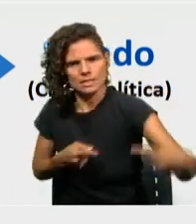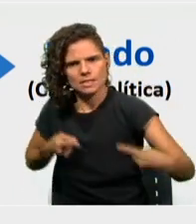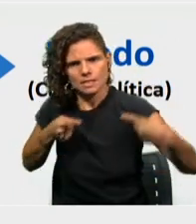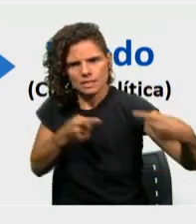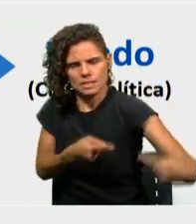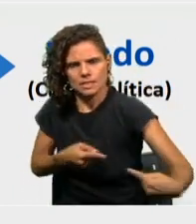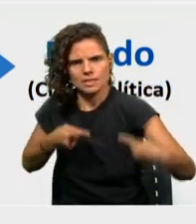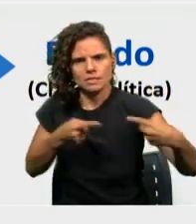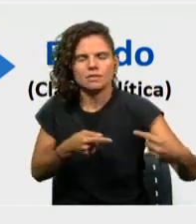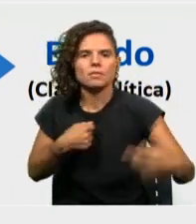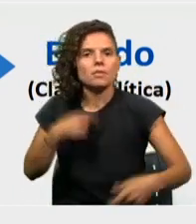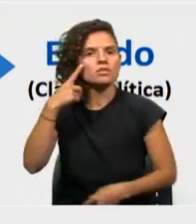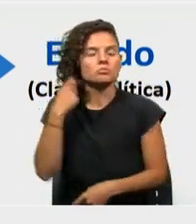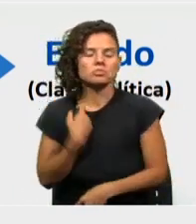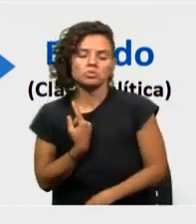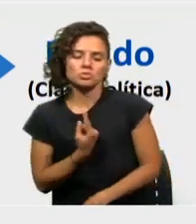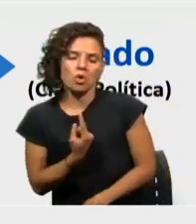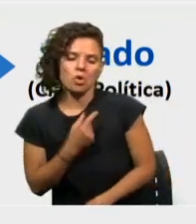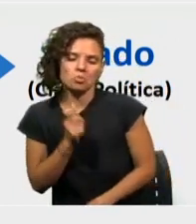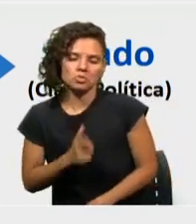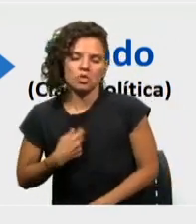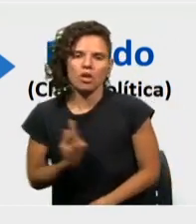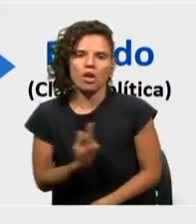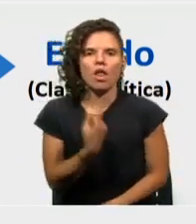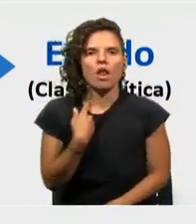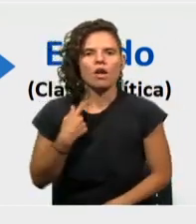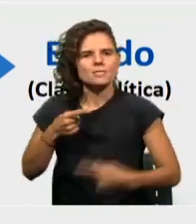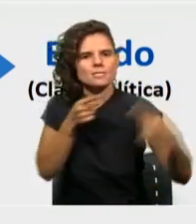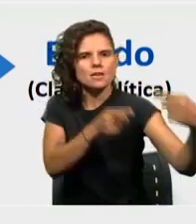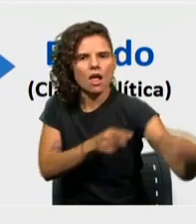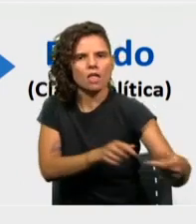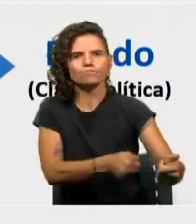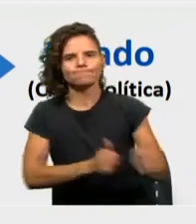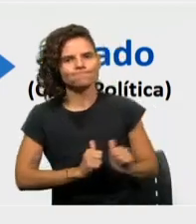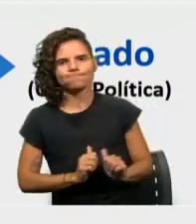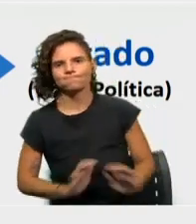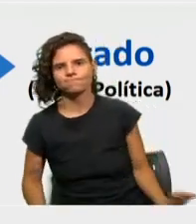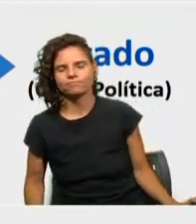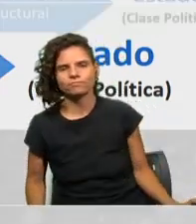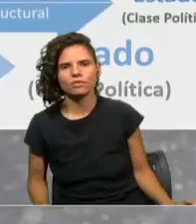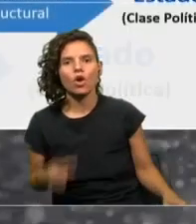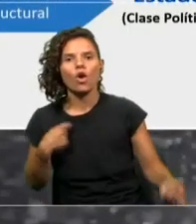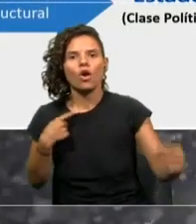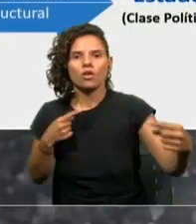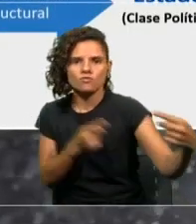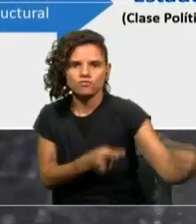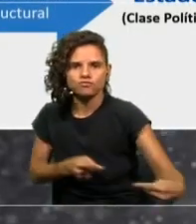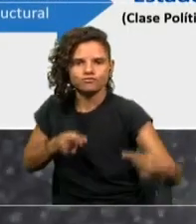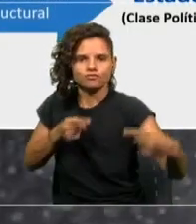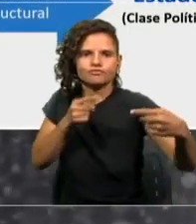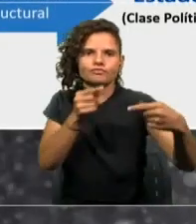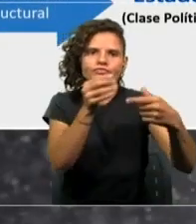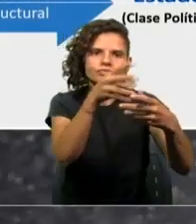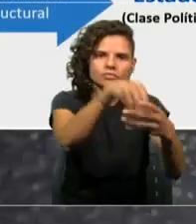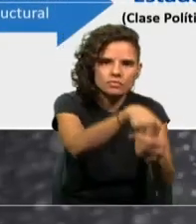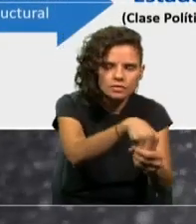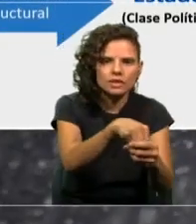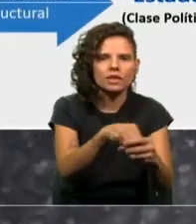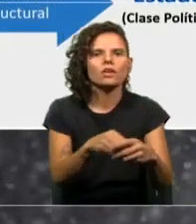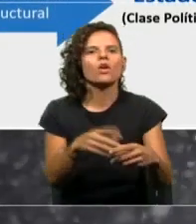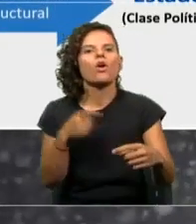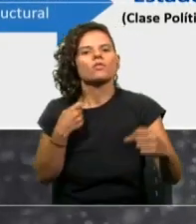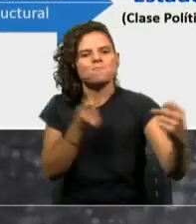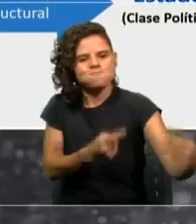lo hace de manera solitaria, por así decirlo, es que son vencidos o reabsorbidos por el sistema, o cooptados por